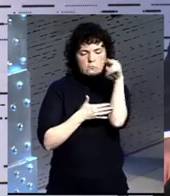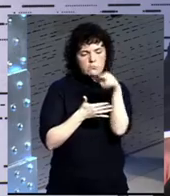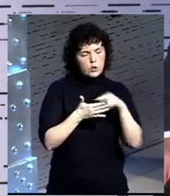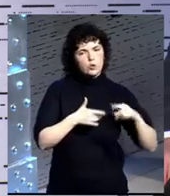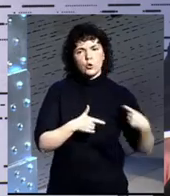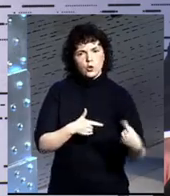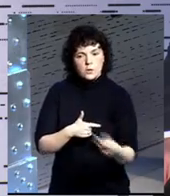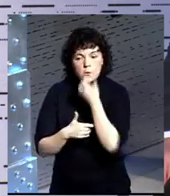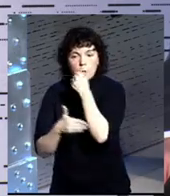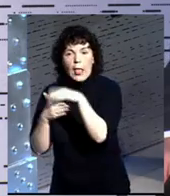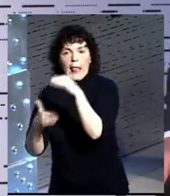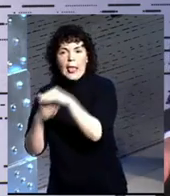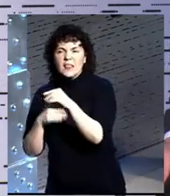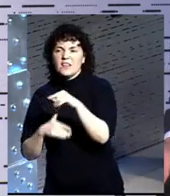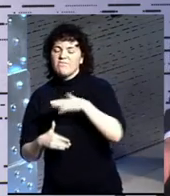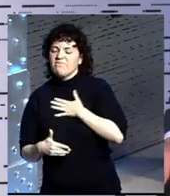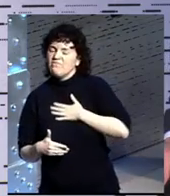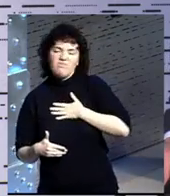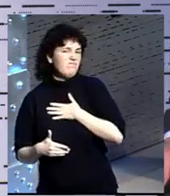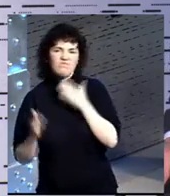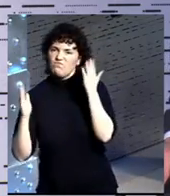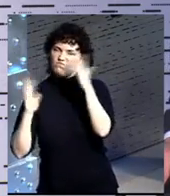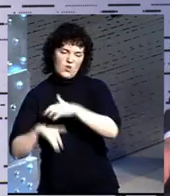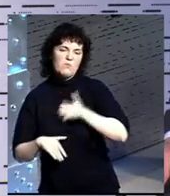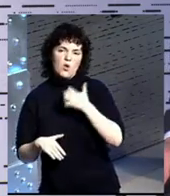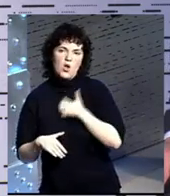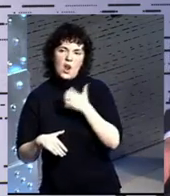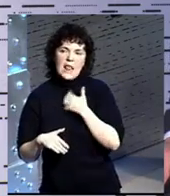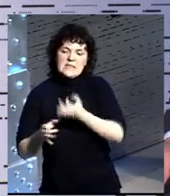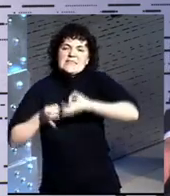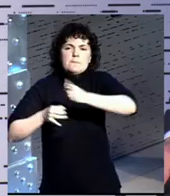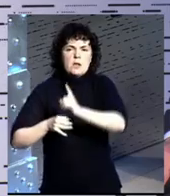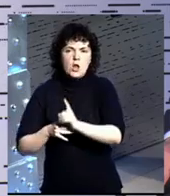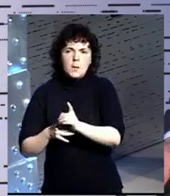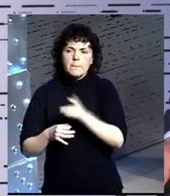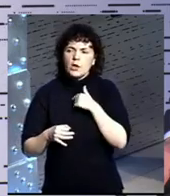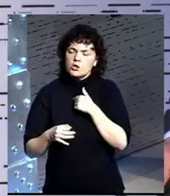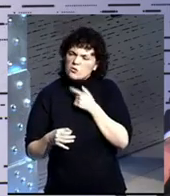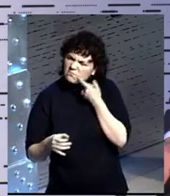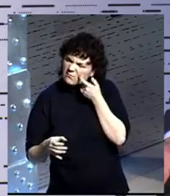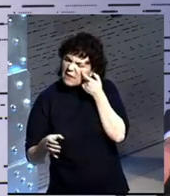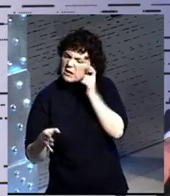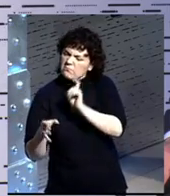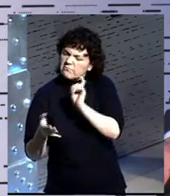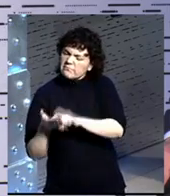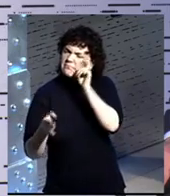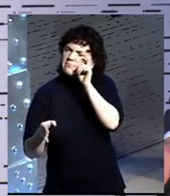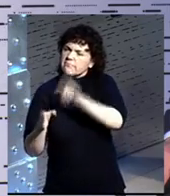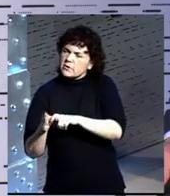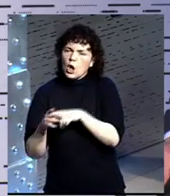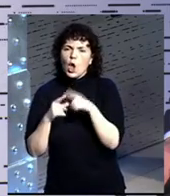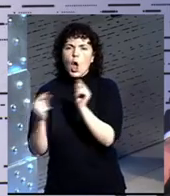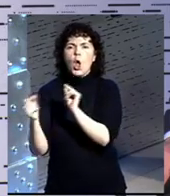cliente que está insatisfecho por el motivo que sea, no a todos y no siempre, pero yo me meto en la conversación y el impacto que